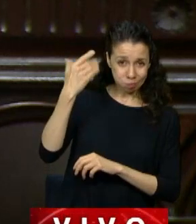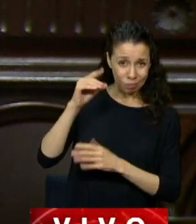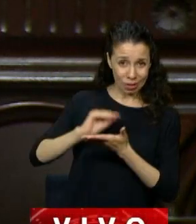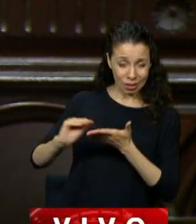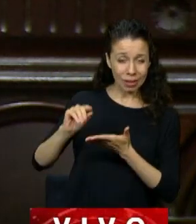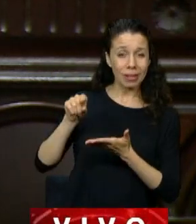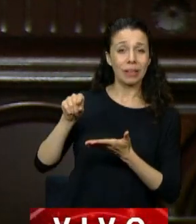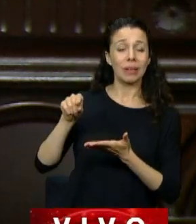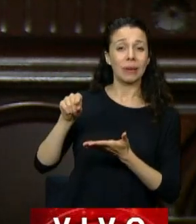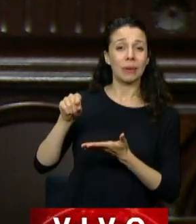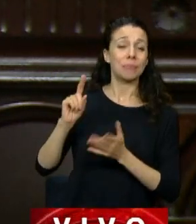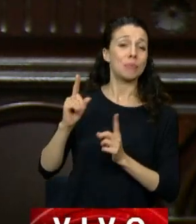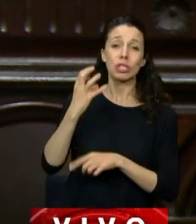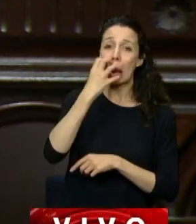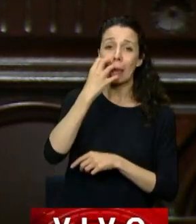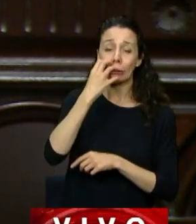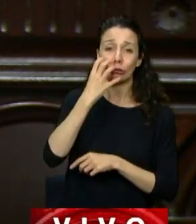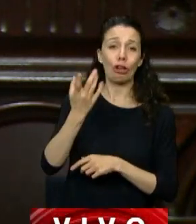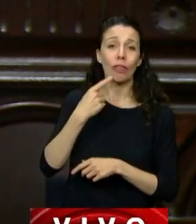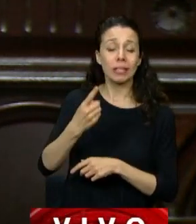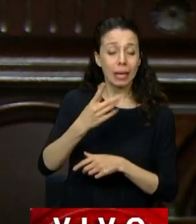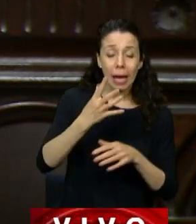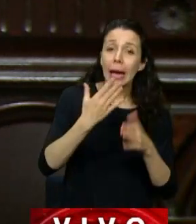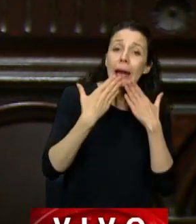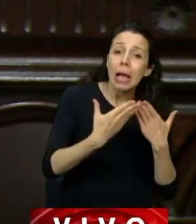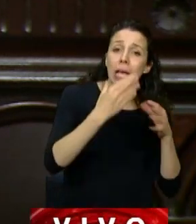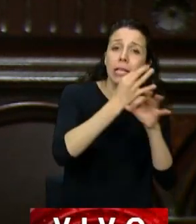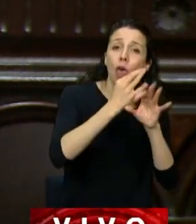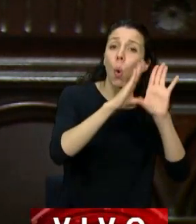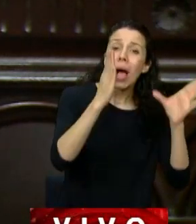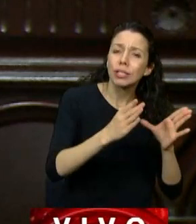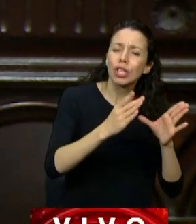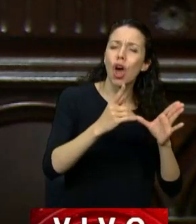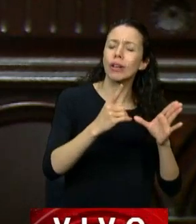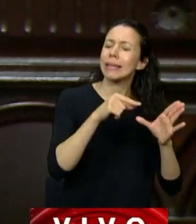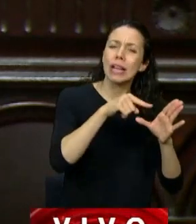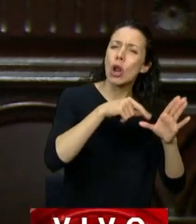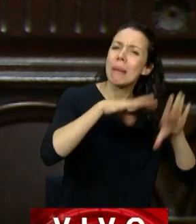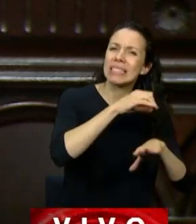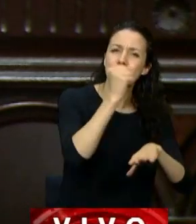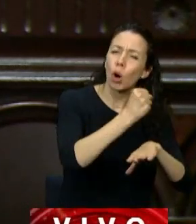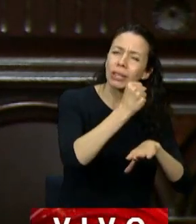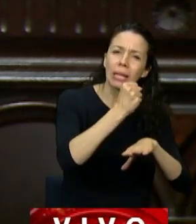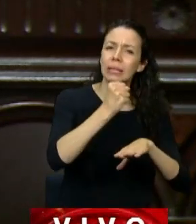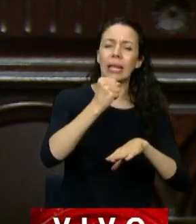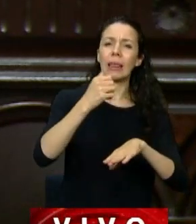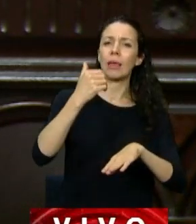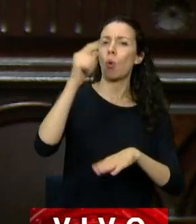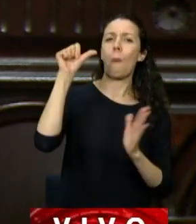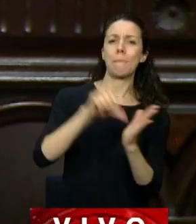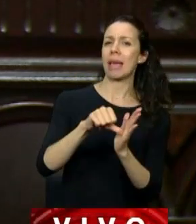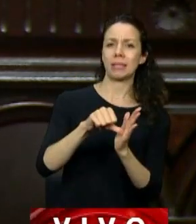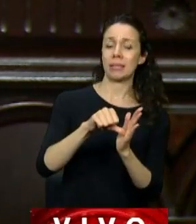decía el presidente Sarmiento, ¿no? La educación es la base de toda nación. la base y el futuro de la nación es justamente